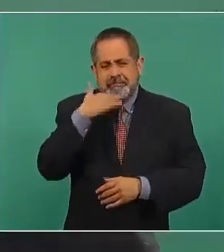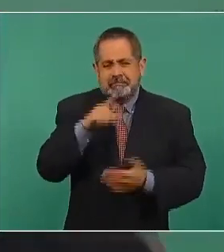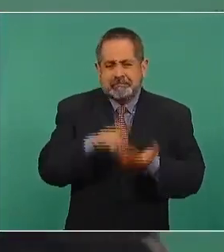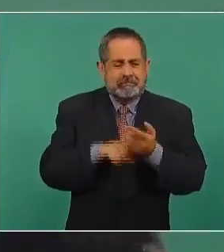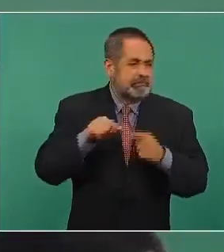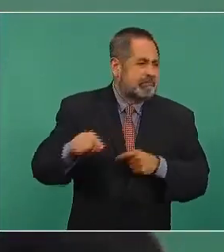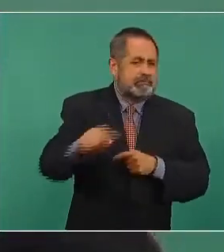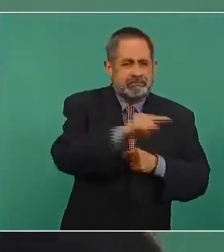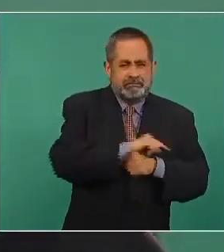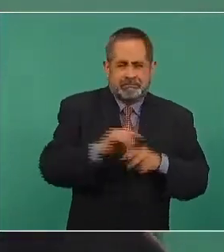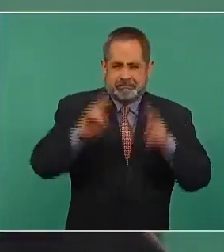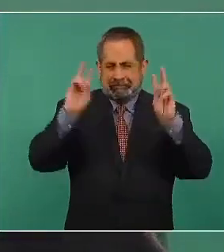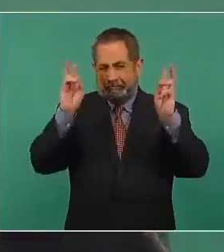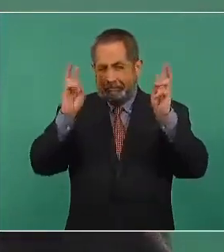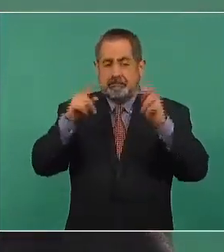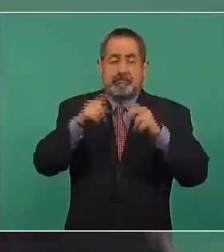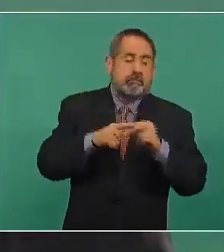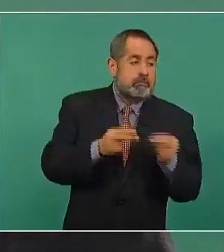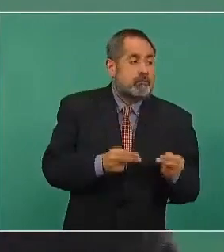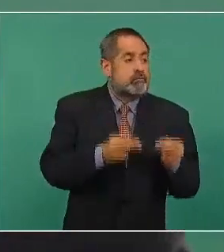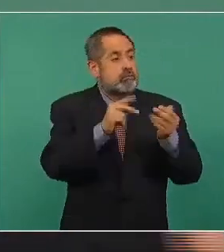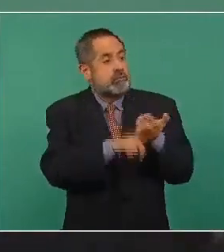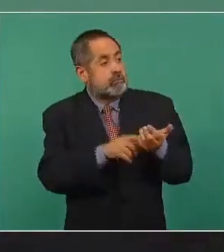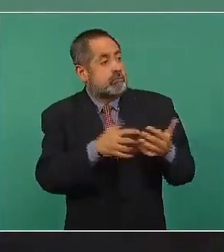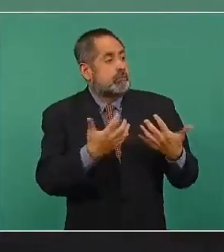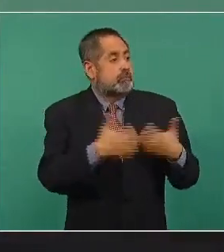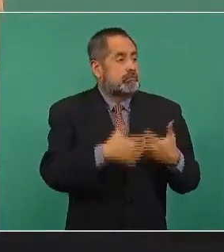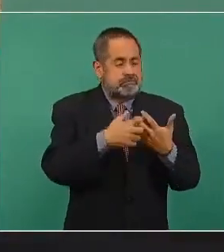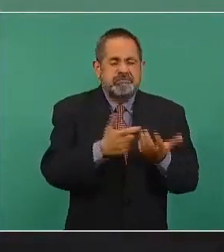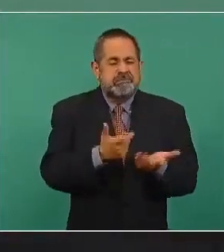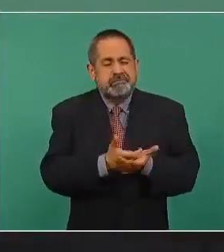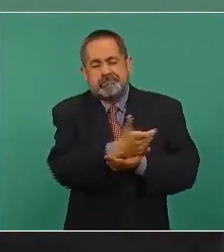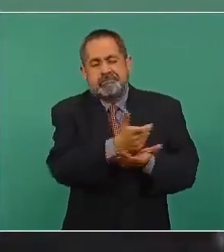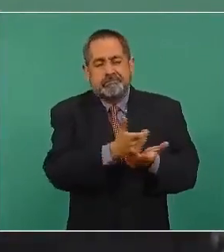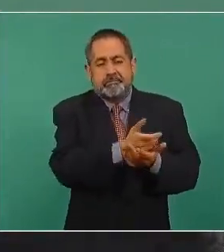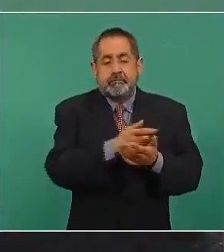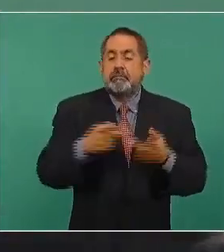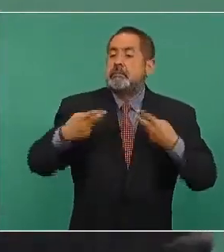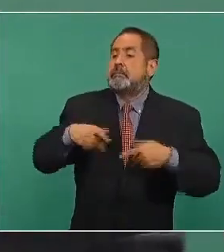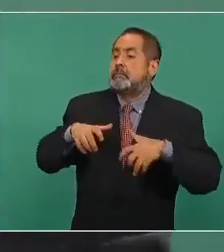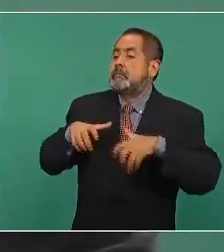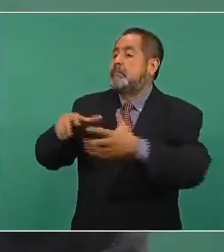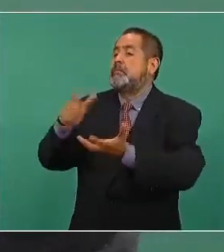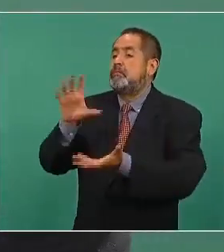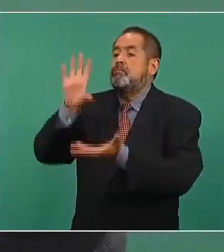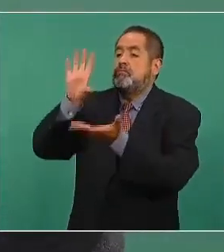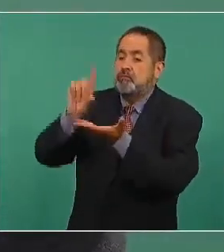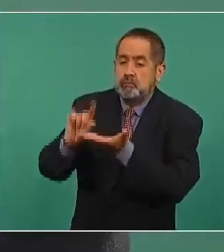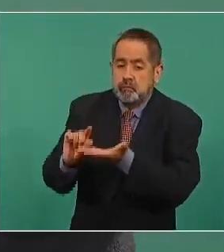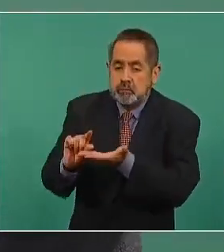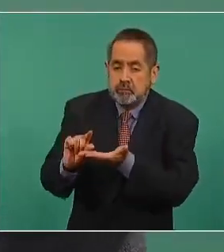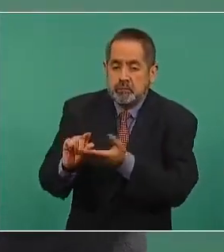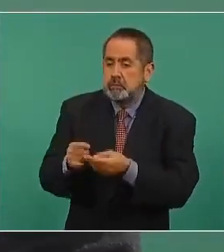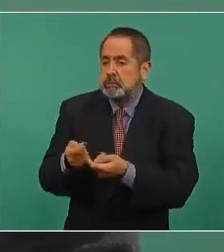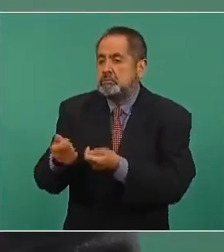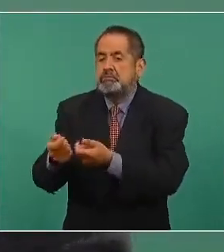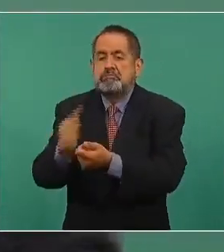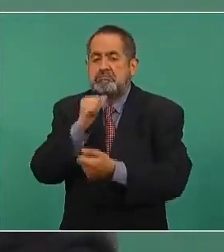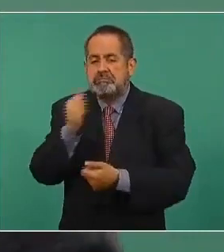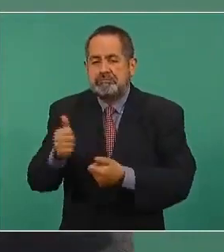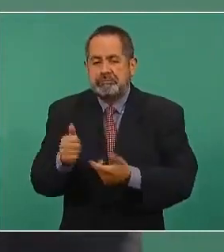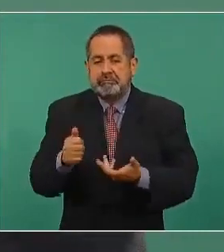a los llamados hombres de negocios, y al pueblo no le llegaba nada. Y